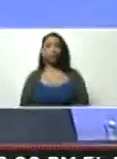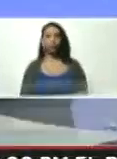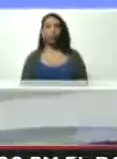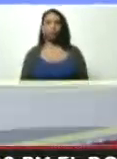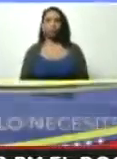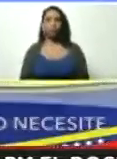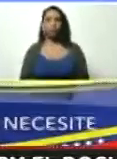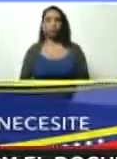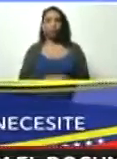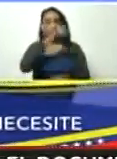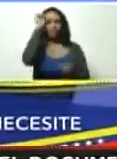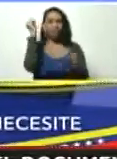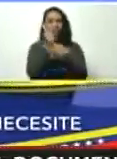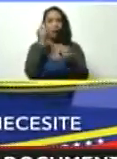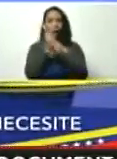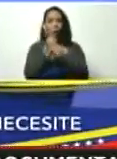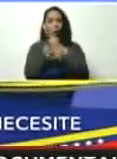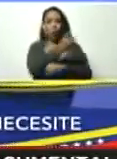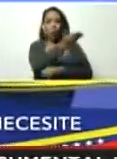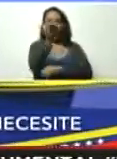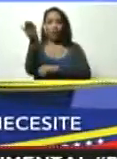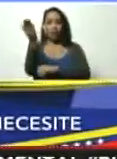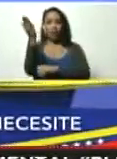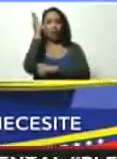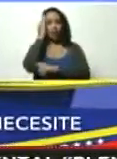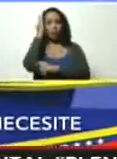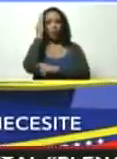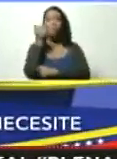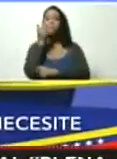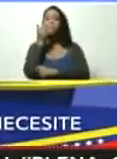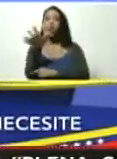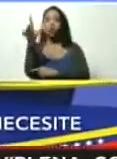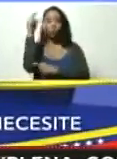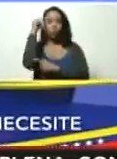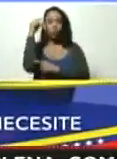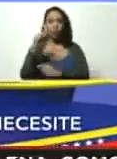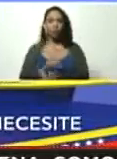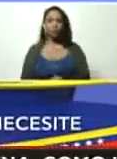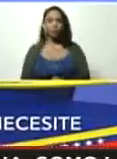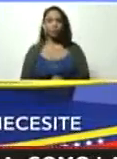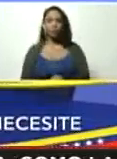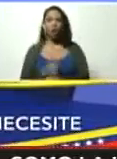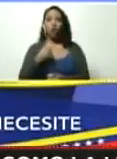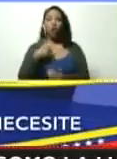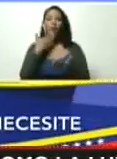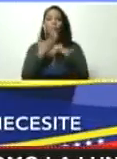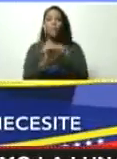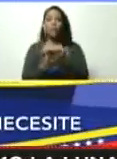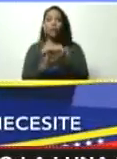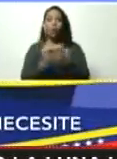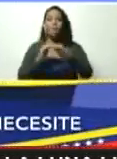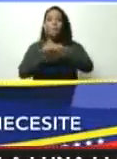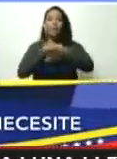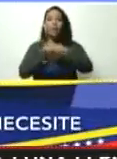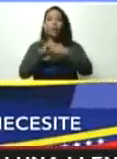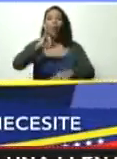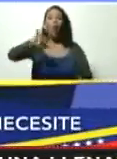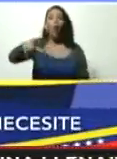un trabajo que daré a conocer en los próximos días. Le pido al ministro Jorge Arriaza,